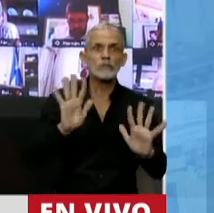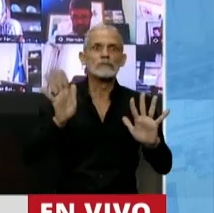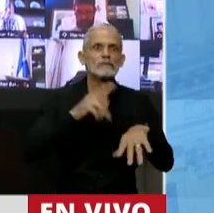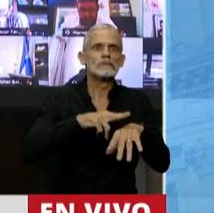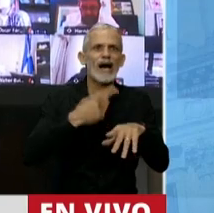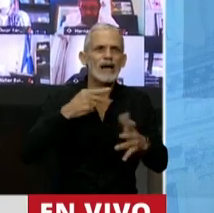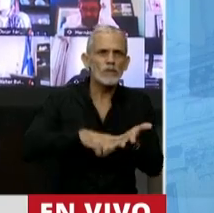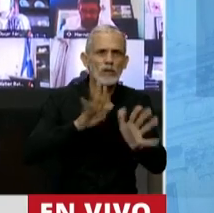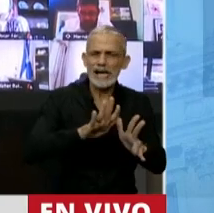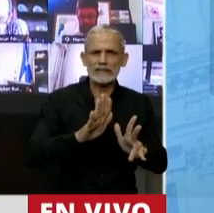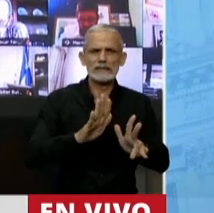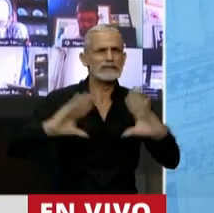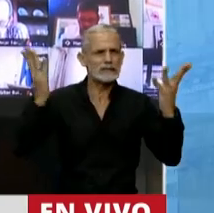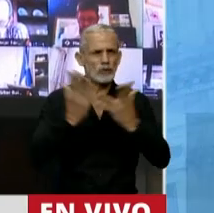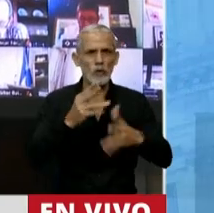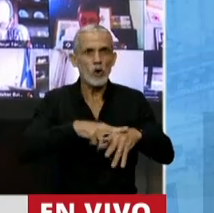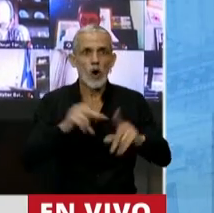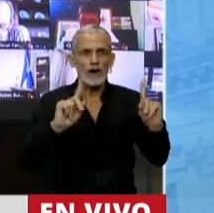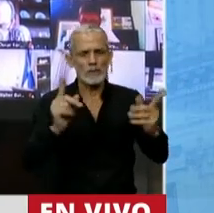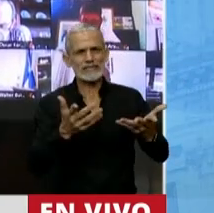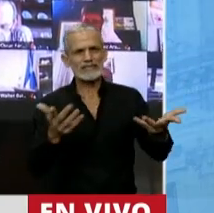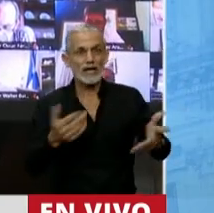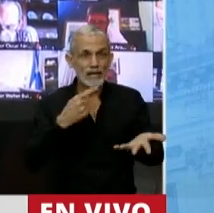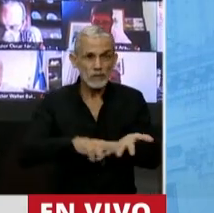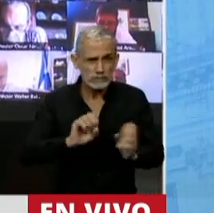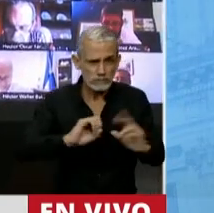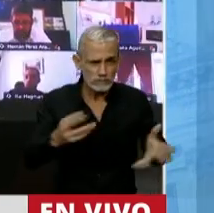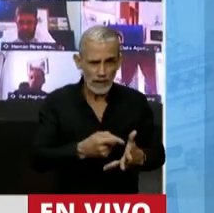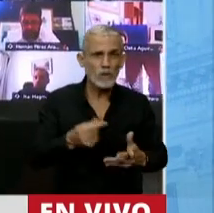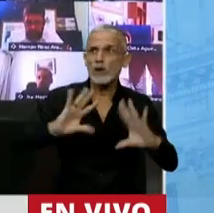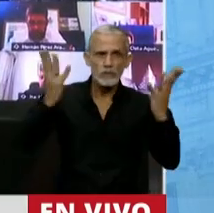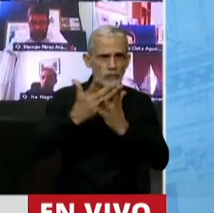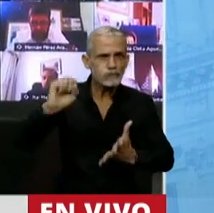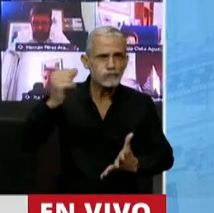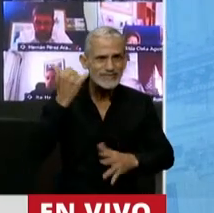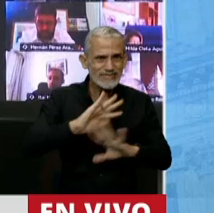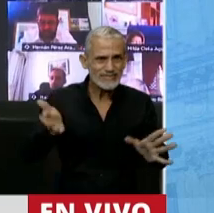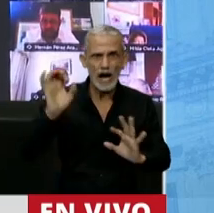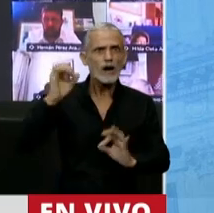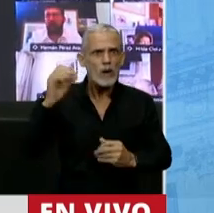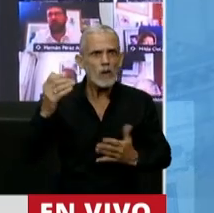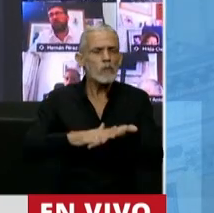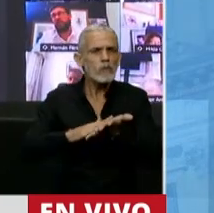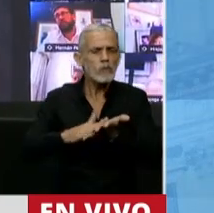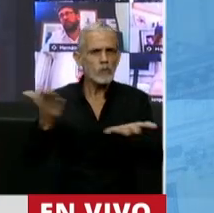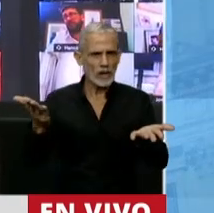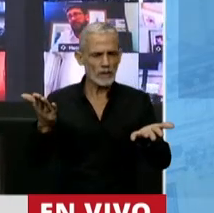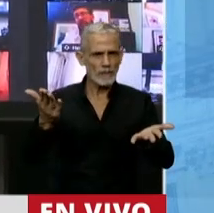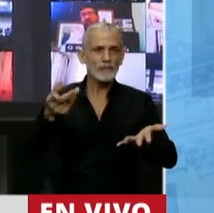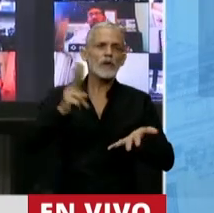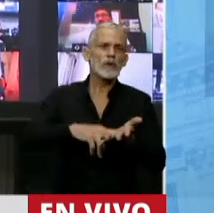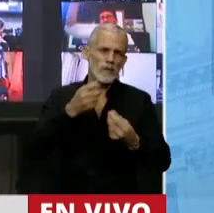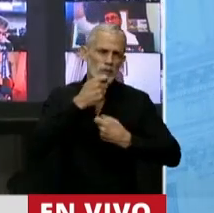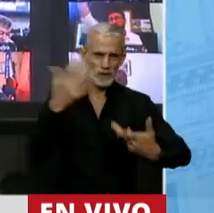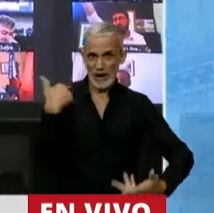este tipo de imposiciones. Es un pésimo impuesto porque la experiencia internacional así lo indica. En este sentido, vuelvo a mencionar la